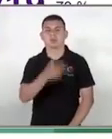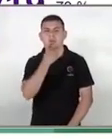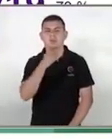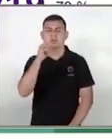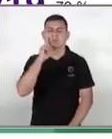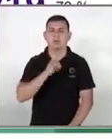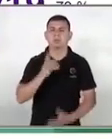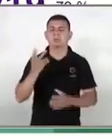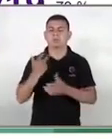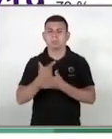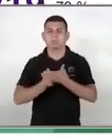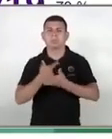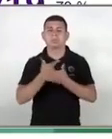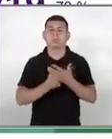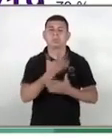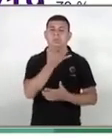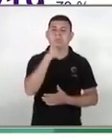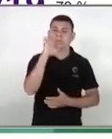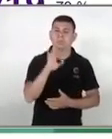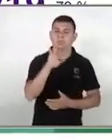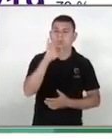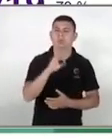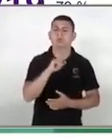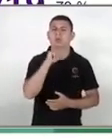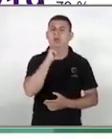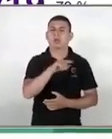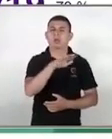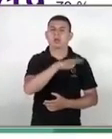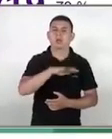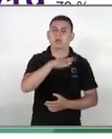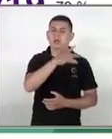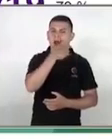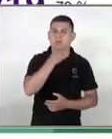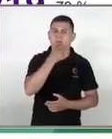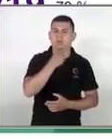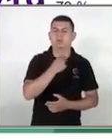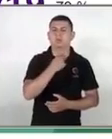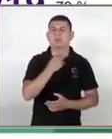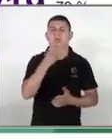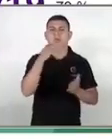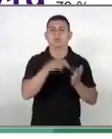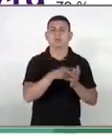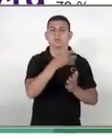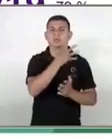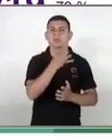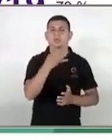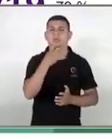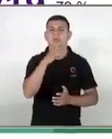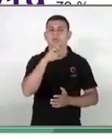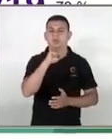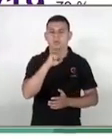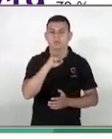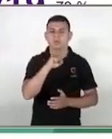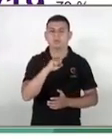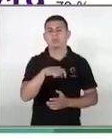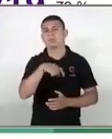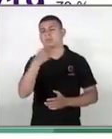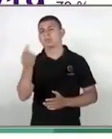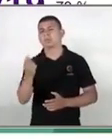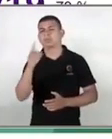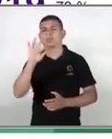personas, el 56% de los casos se han presentado en varones, es decir, 2.460, mientras